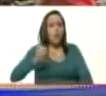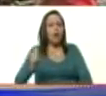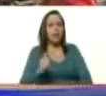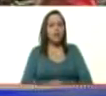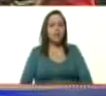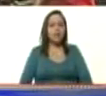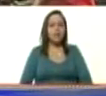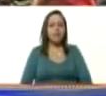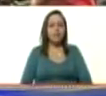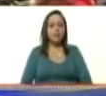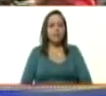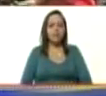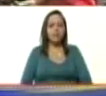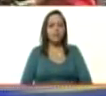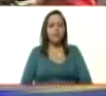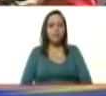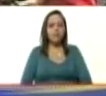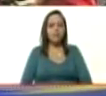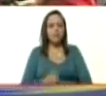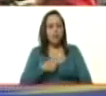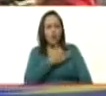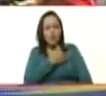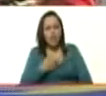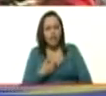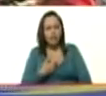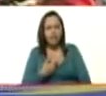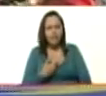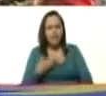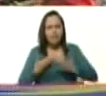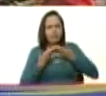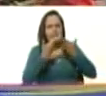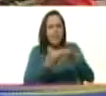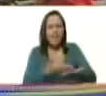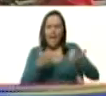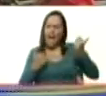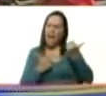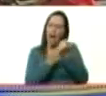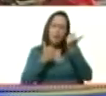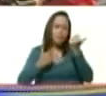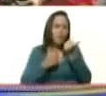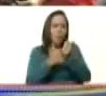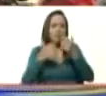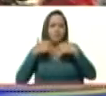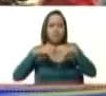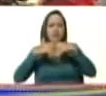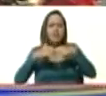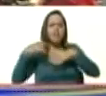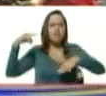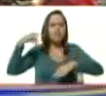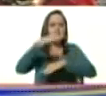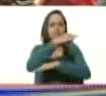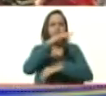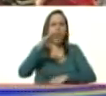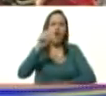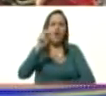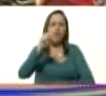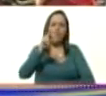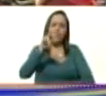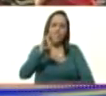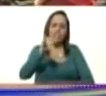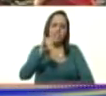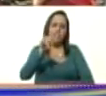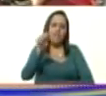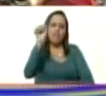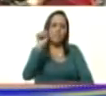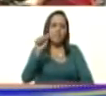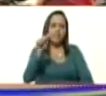le pido que le den su solidaridad activa a Conviasa. Conviasa no está sola. Que le den